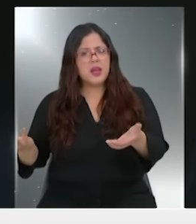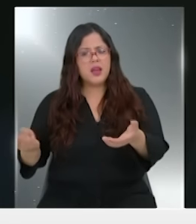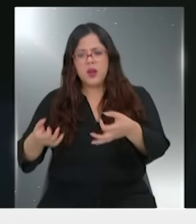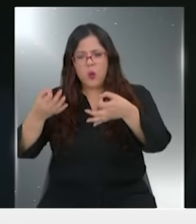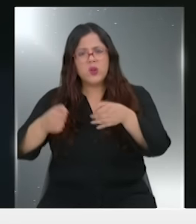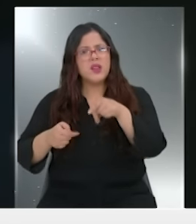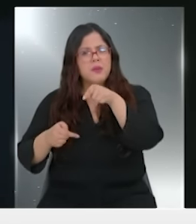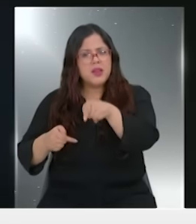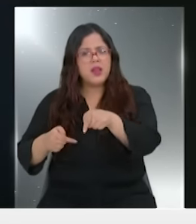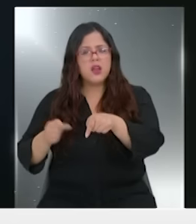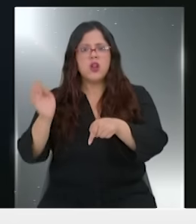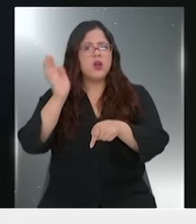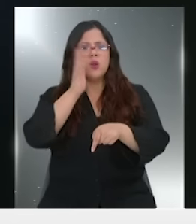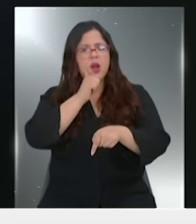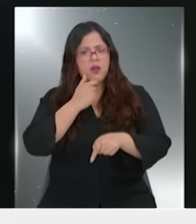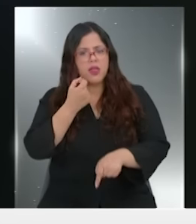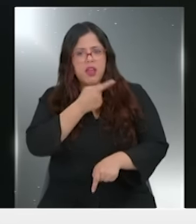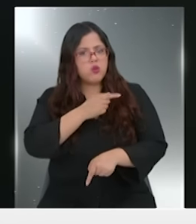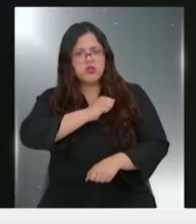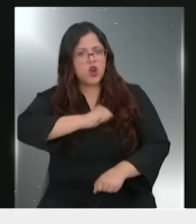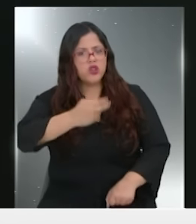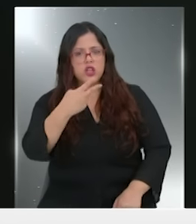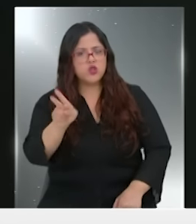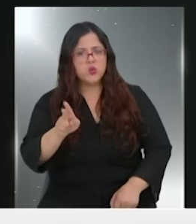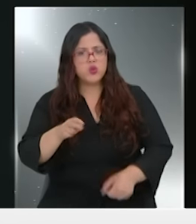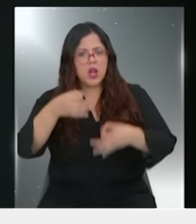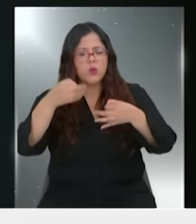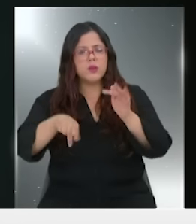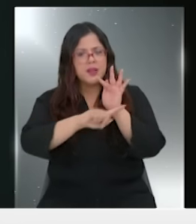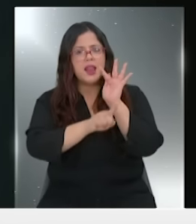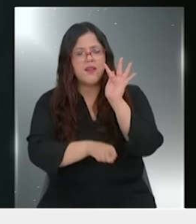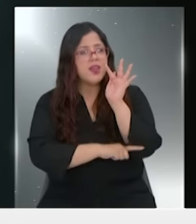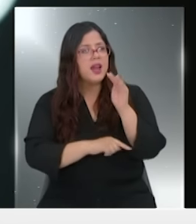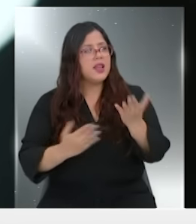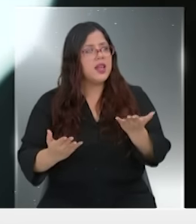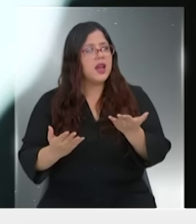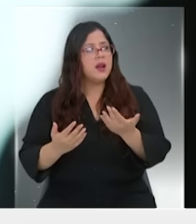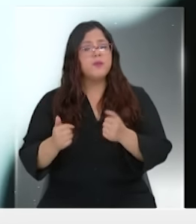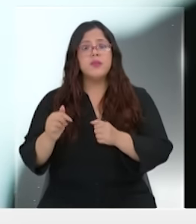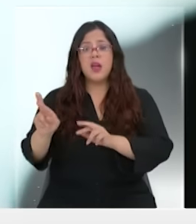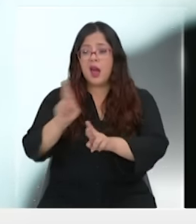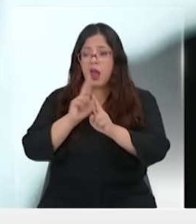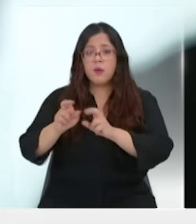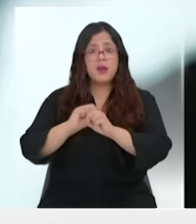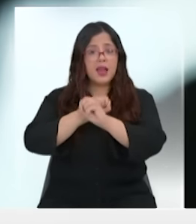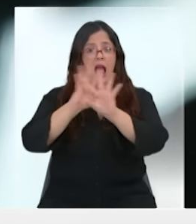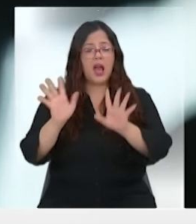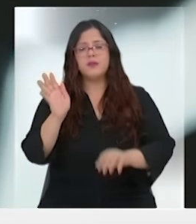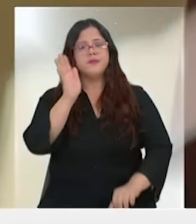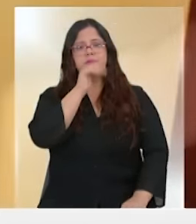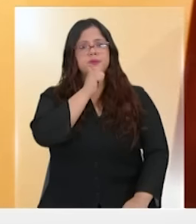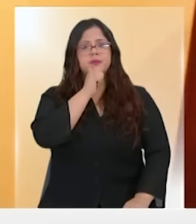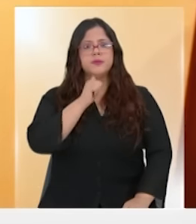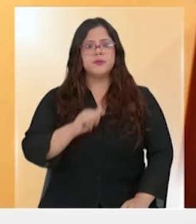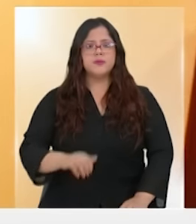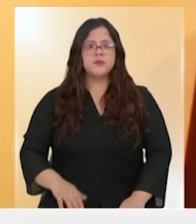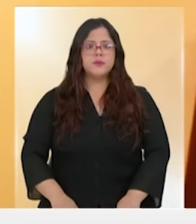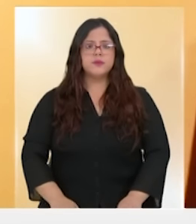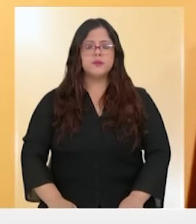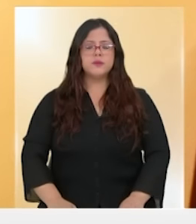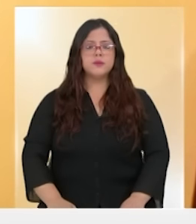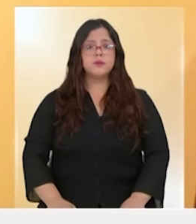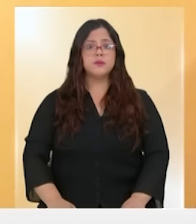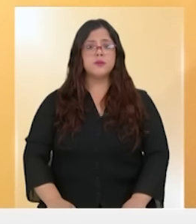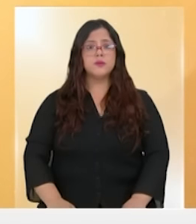minuto aún no había sido denunciado ante la fiscalía? La respuesta no está clara. Lo